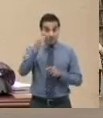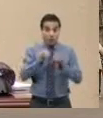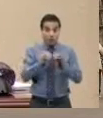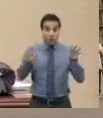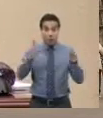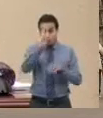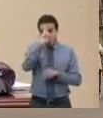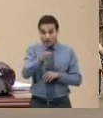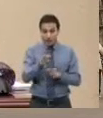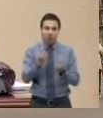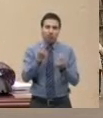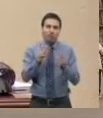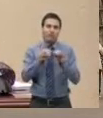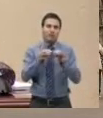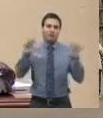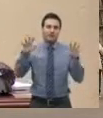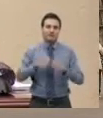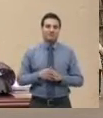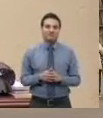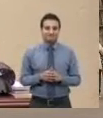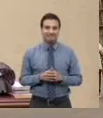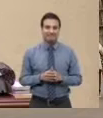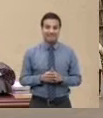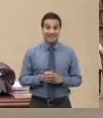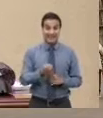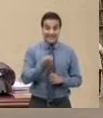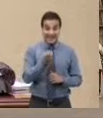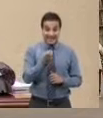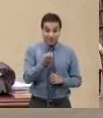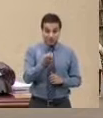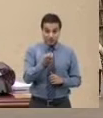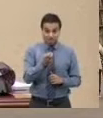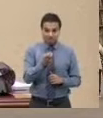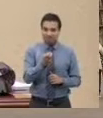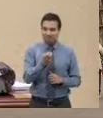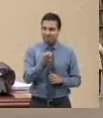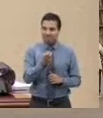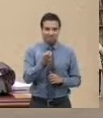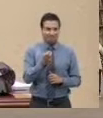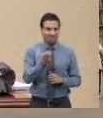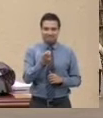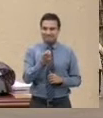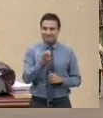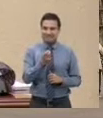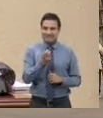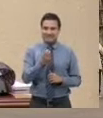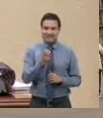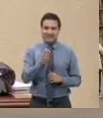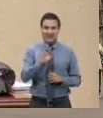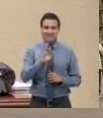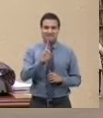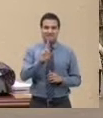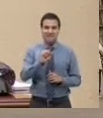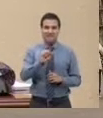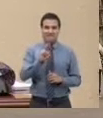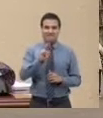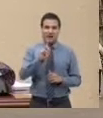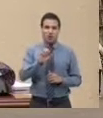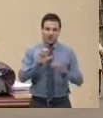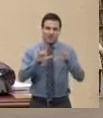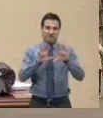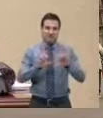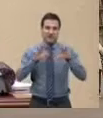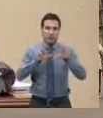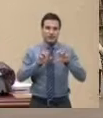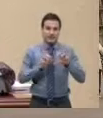tiempo prohibido que resultó esta estrategia fraudulenta, es aplicar